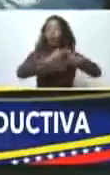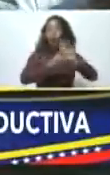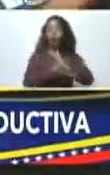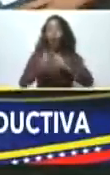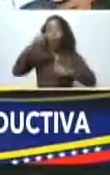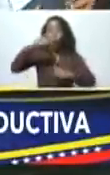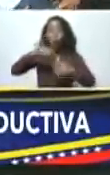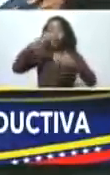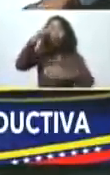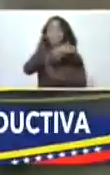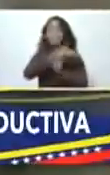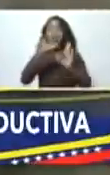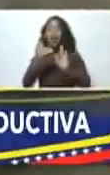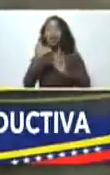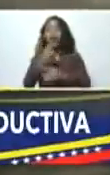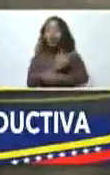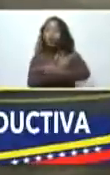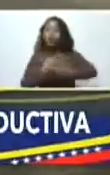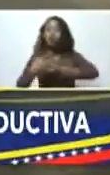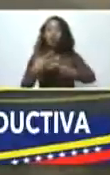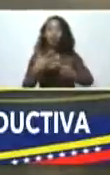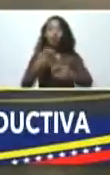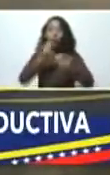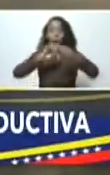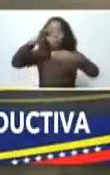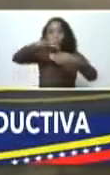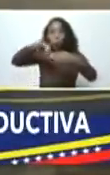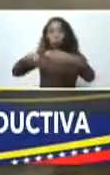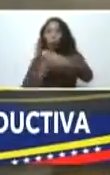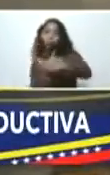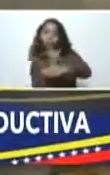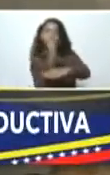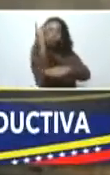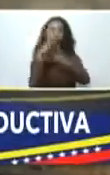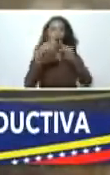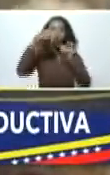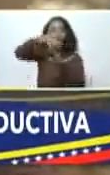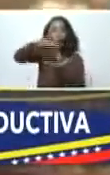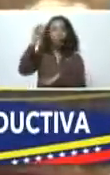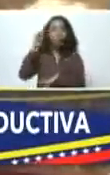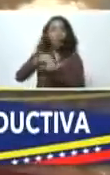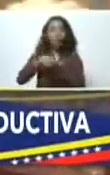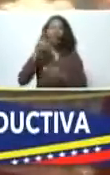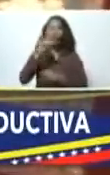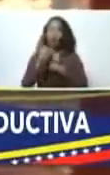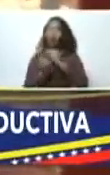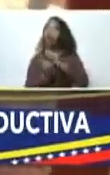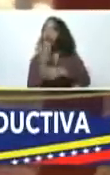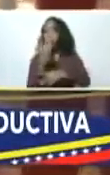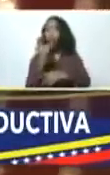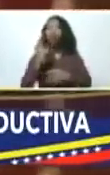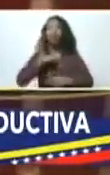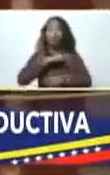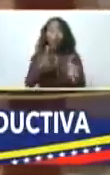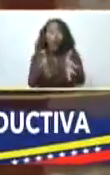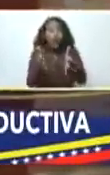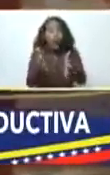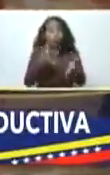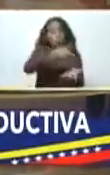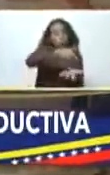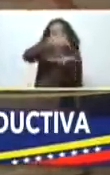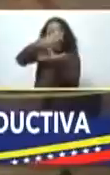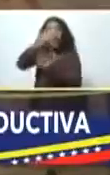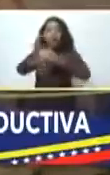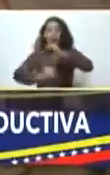de 500,000 de matas nuevas de café en todo el estado Miranda. También lo estamos haciendo con La Flor, que como usted sabe ganamos el premio